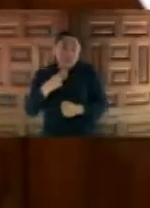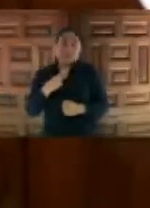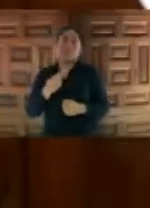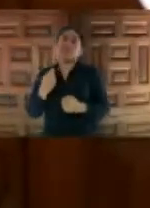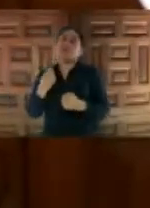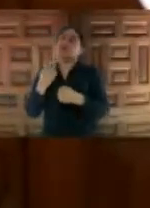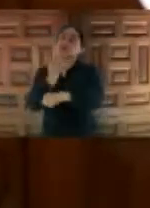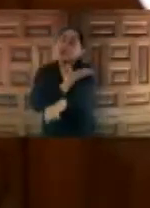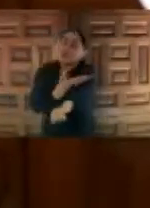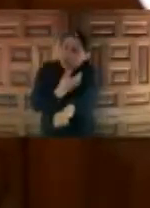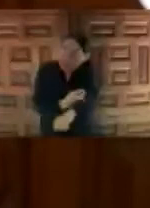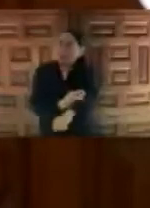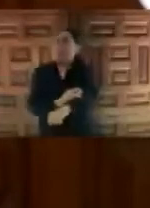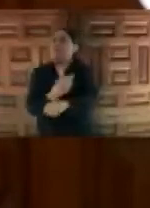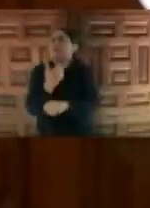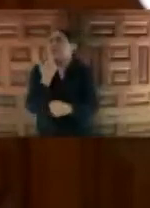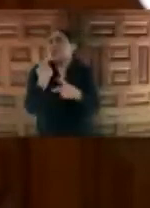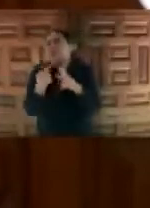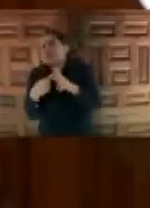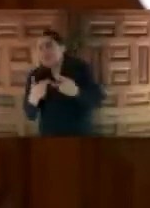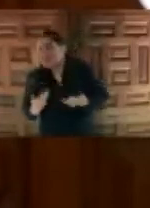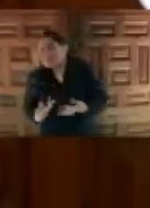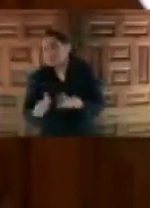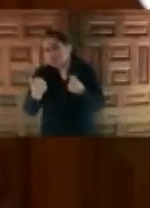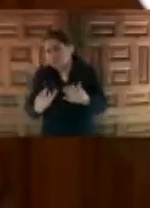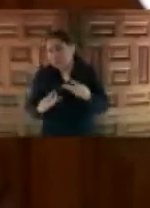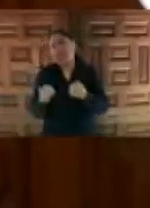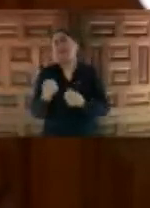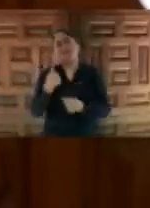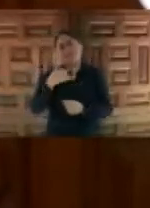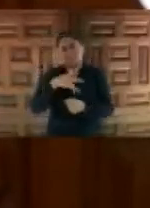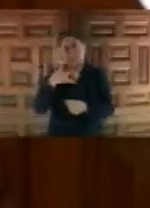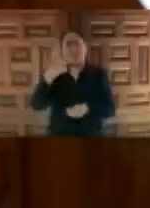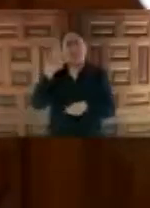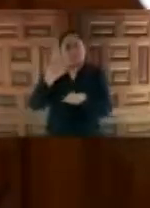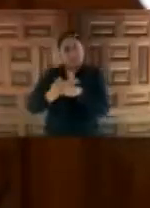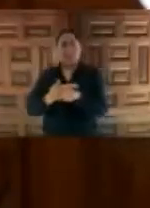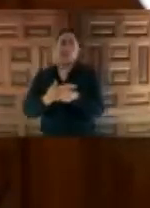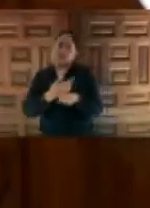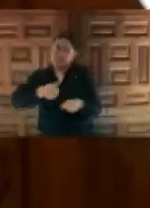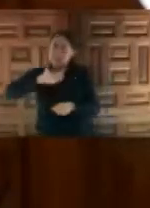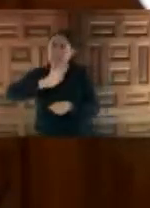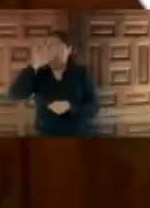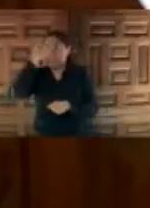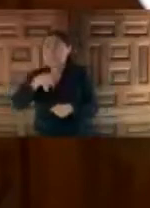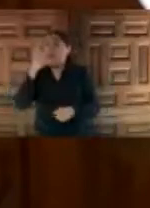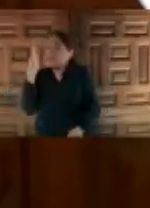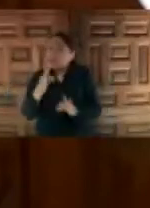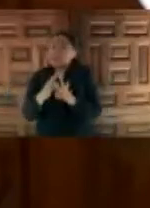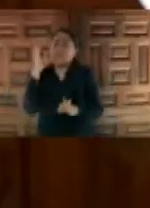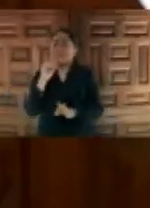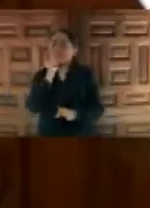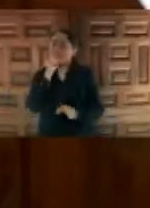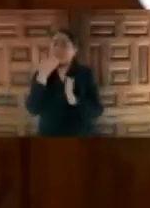de la transparencia y la rendición de cuentas. Yo creo que lo hemos asumido como una obligación, pero no es algo que esté acabado. Pero también habría que